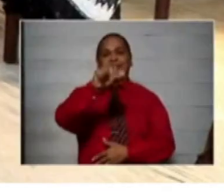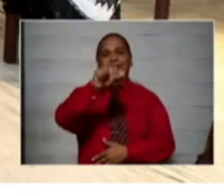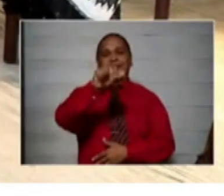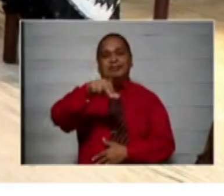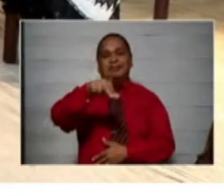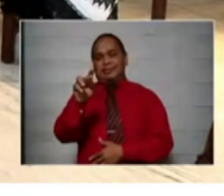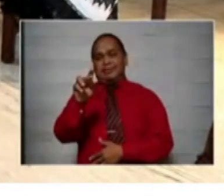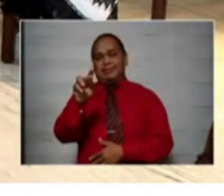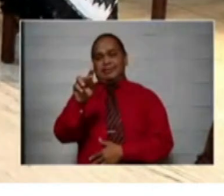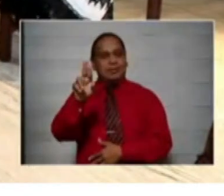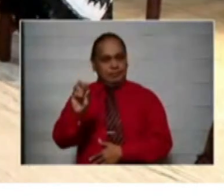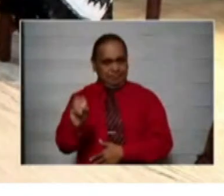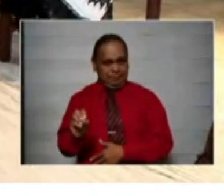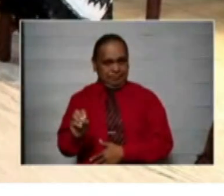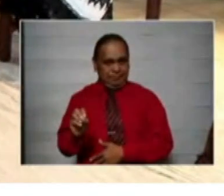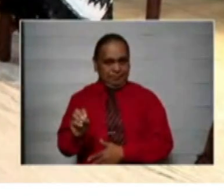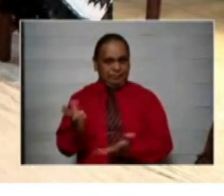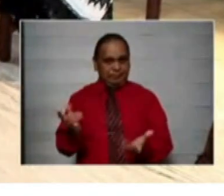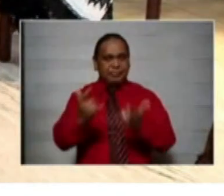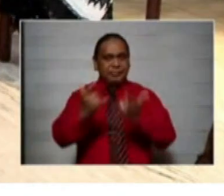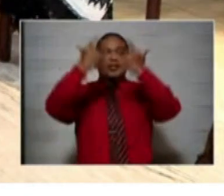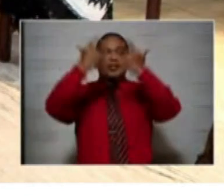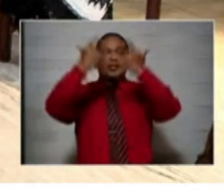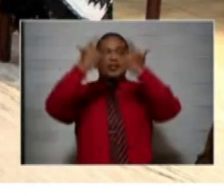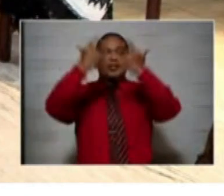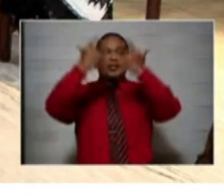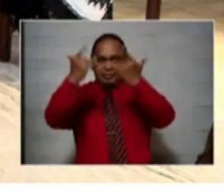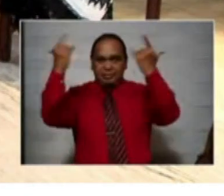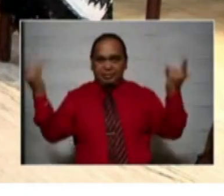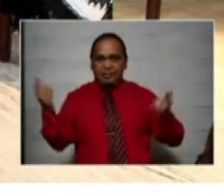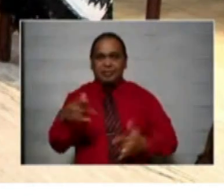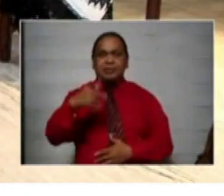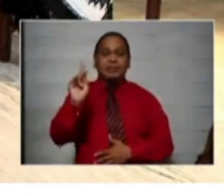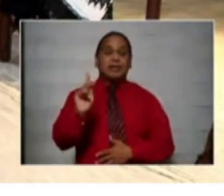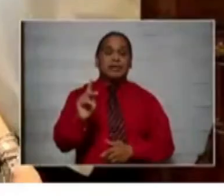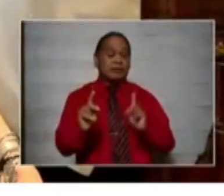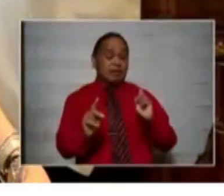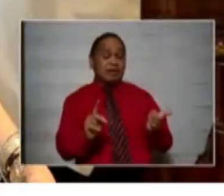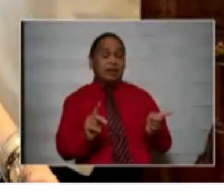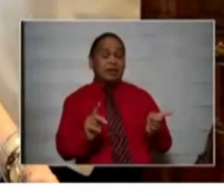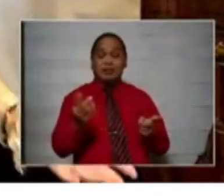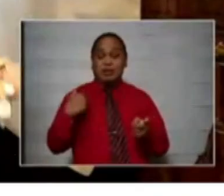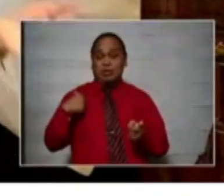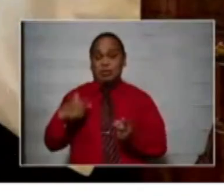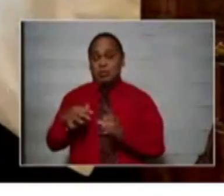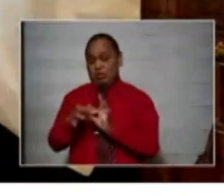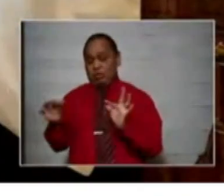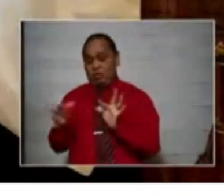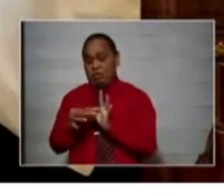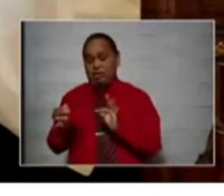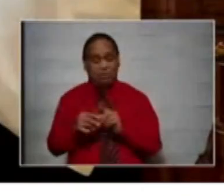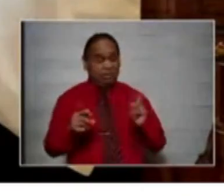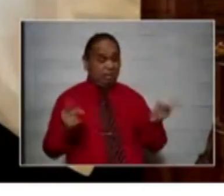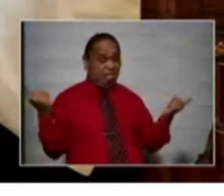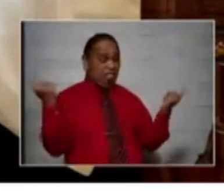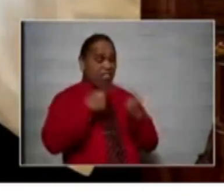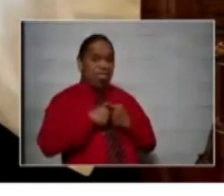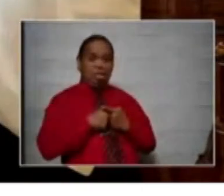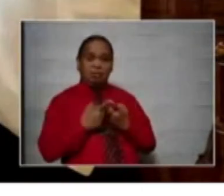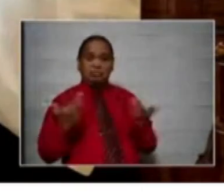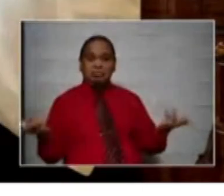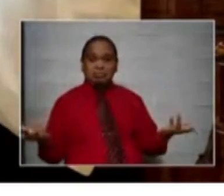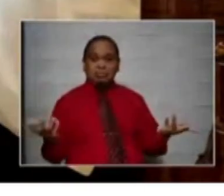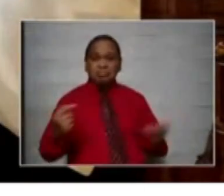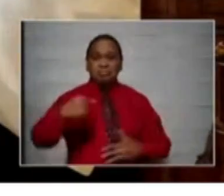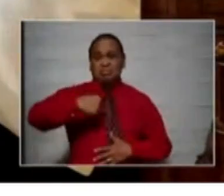ante una historia y las diputados hicieron una histeria no entonces que te llora o que yo hoy tengo que